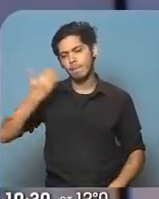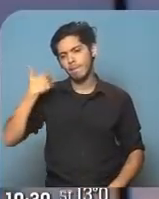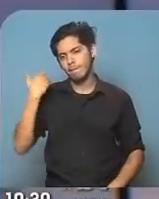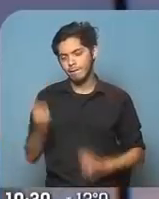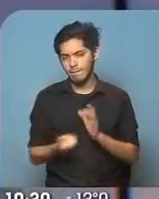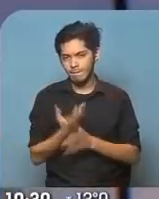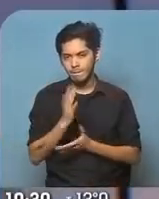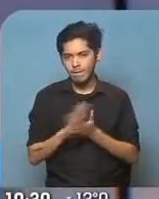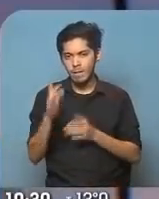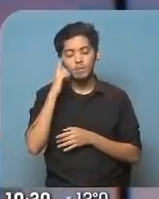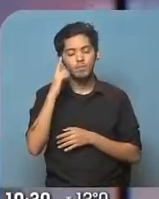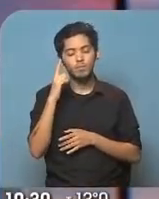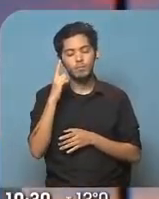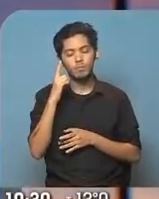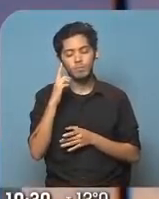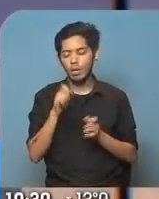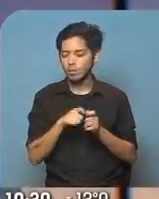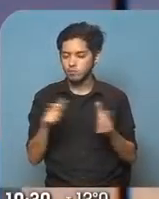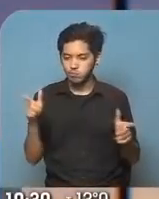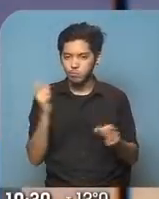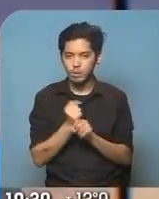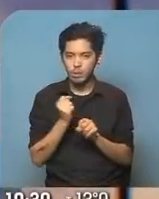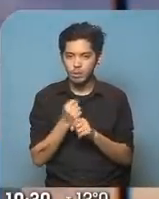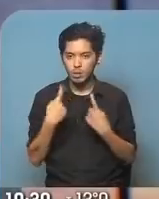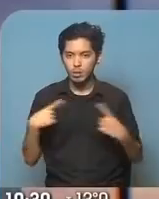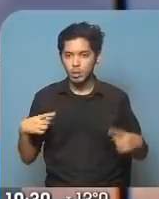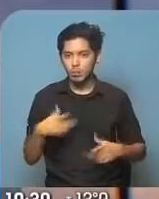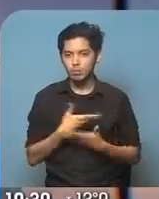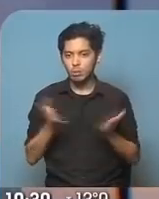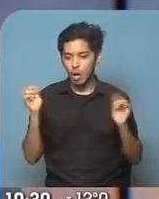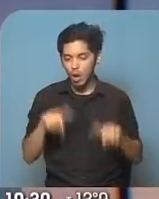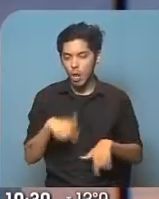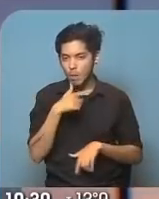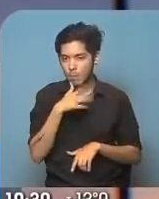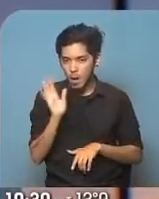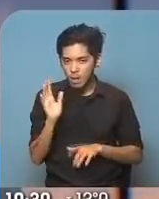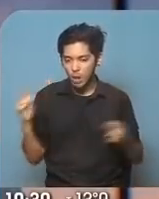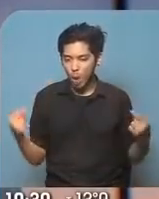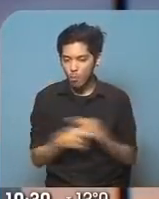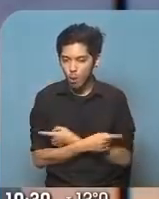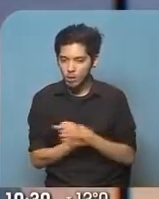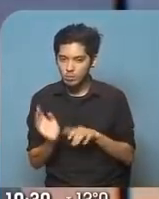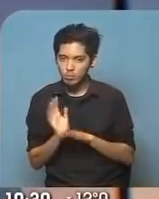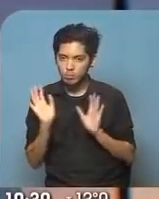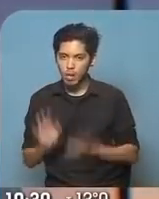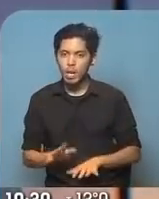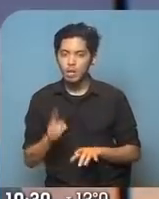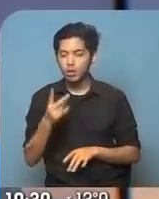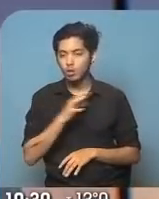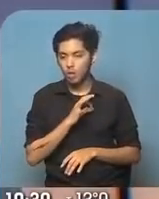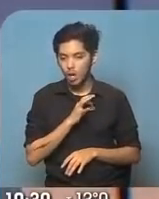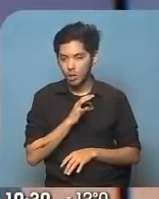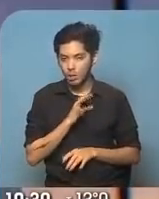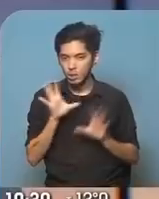se hacía que crece de trabajo en gran parte con empleo público ahora pareciera que se va a lo opuesto frenando por lo menos por dos años se